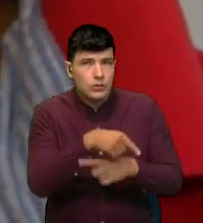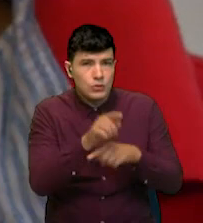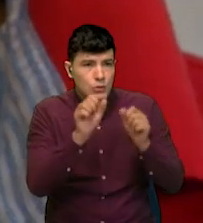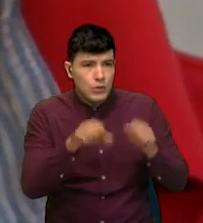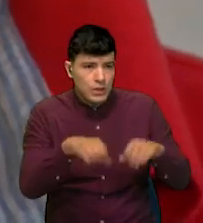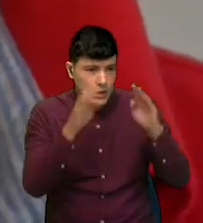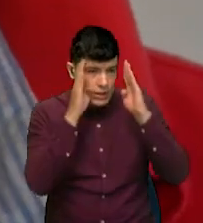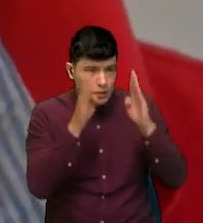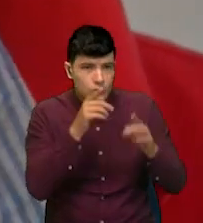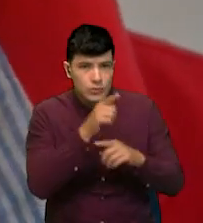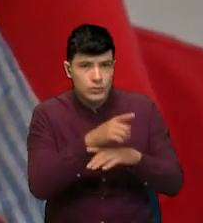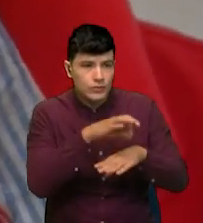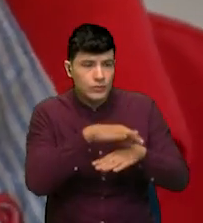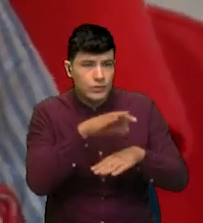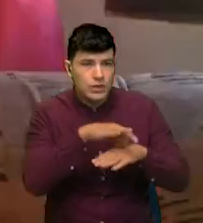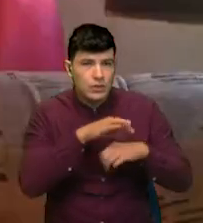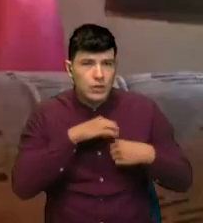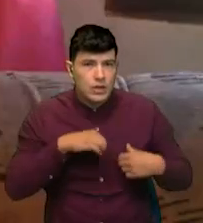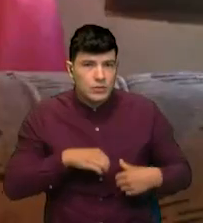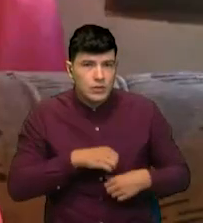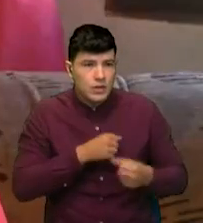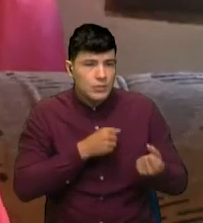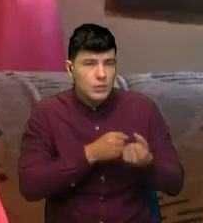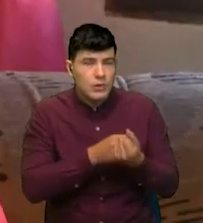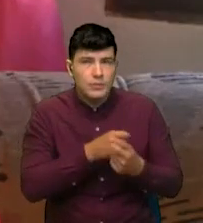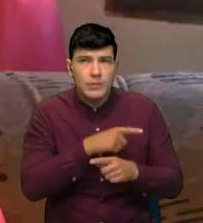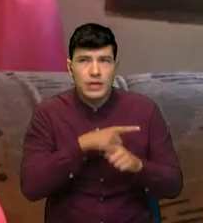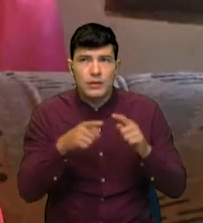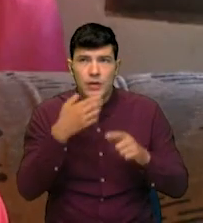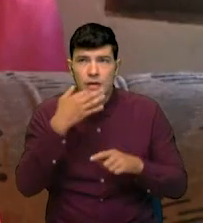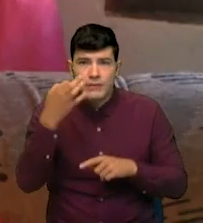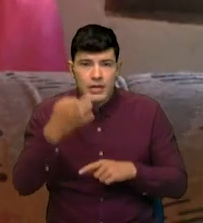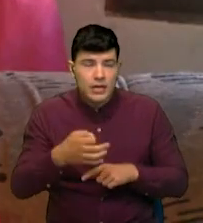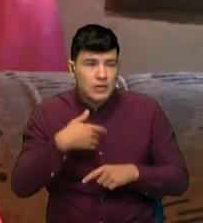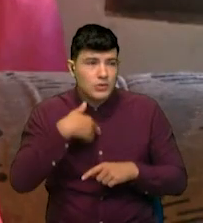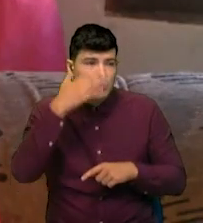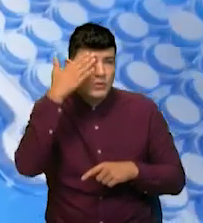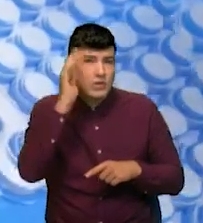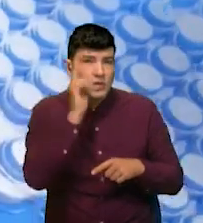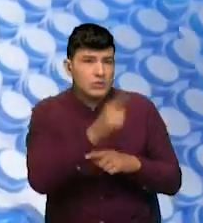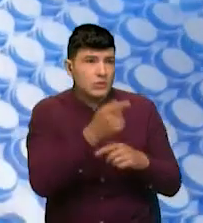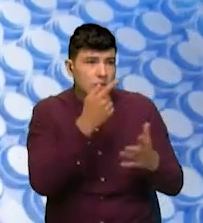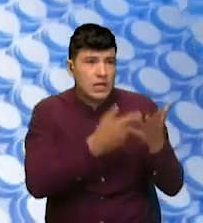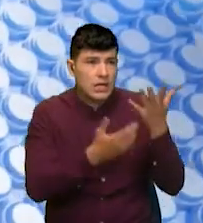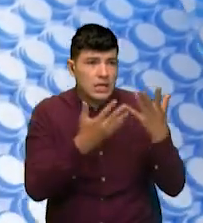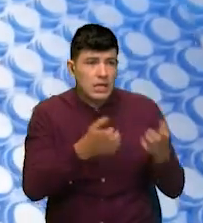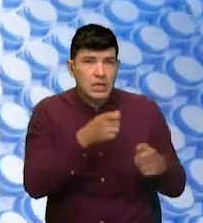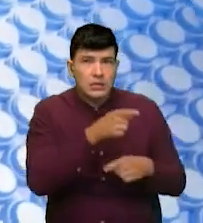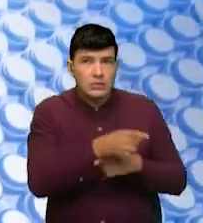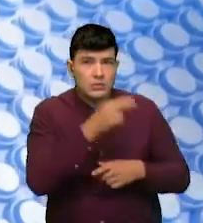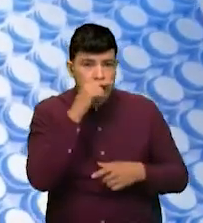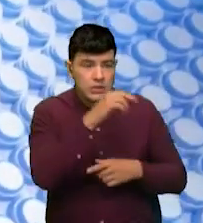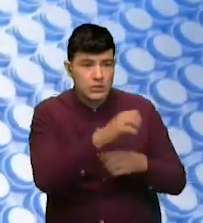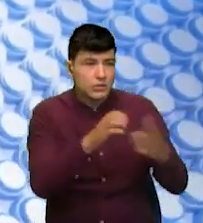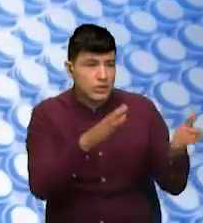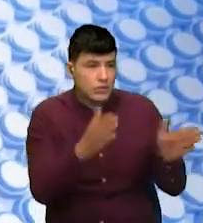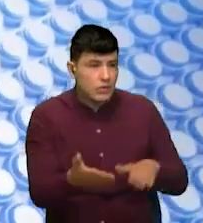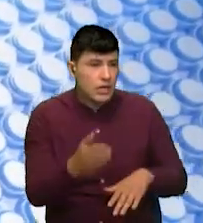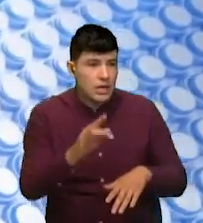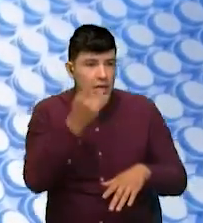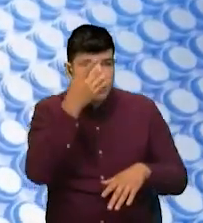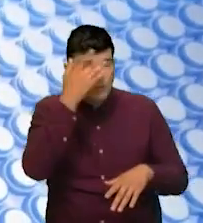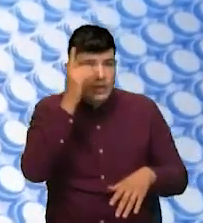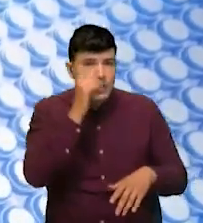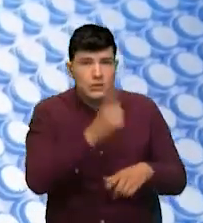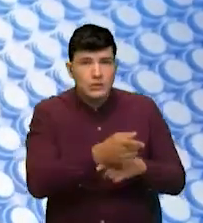atiendan en la cardiovascular la verdad no sé que lo que quiere más si es que quiere que el niño no muera o algo porque es que